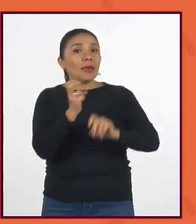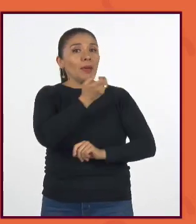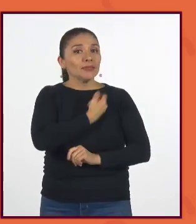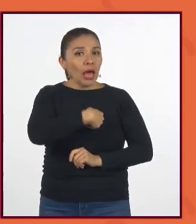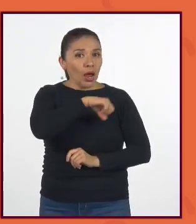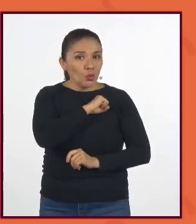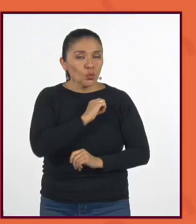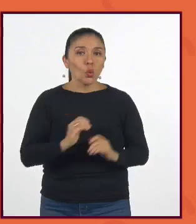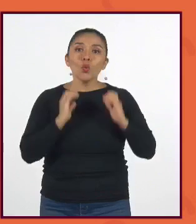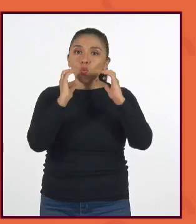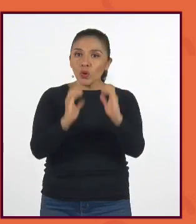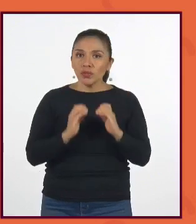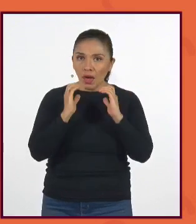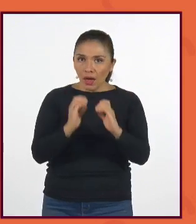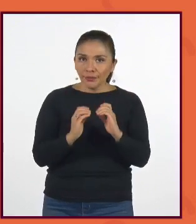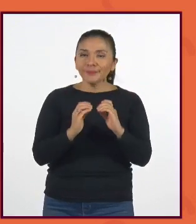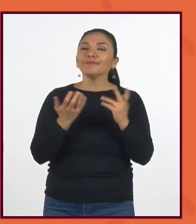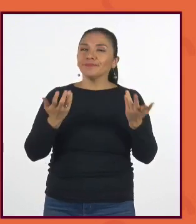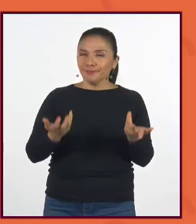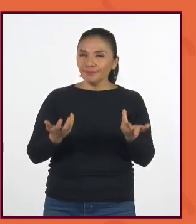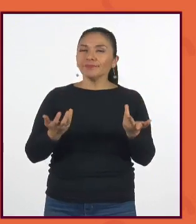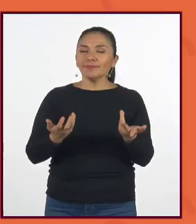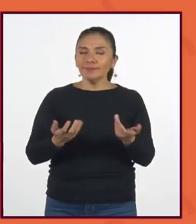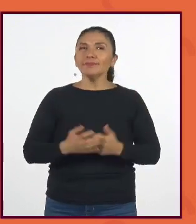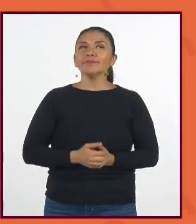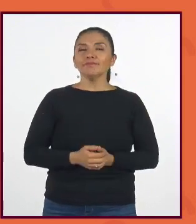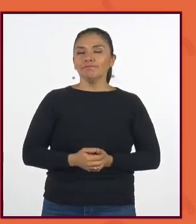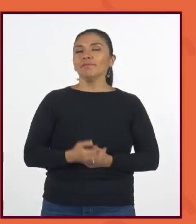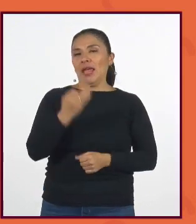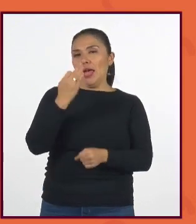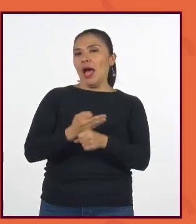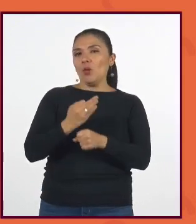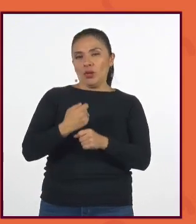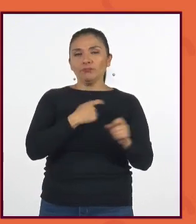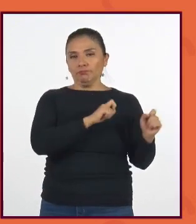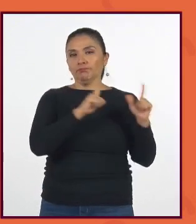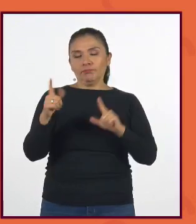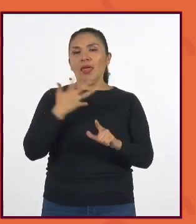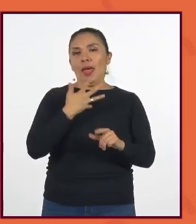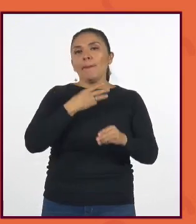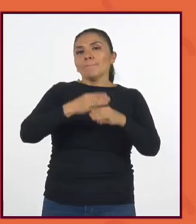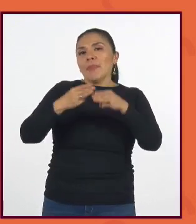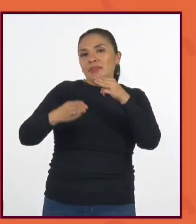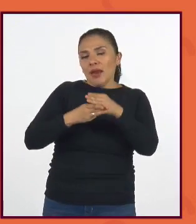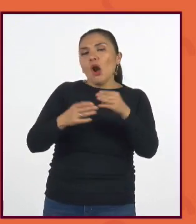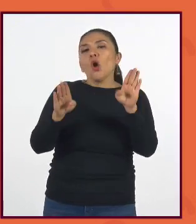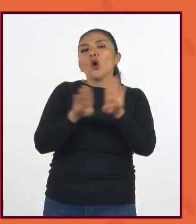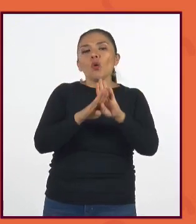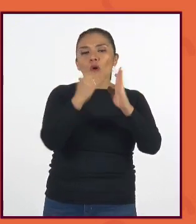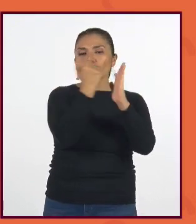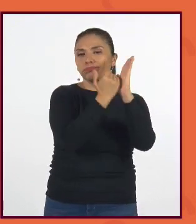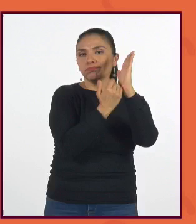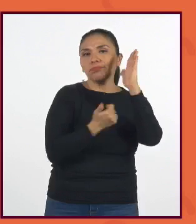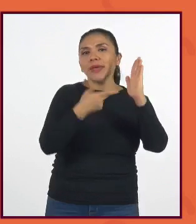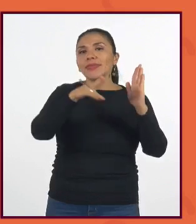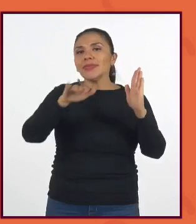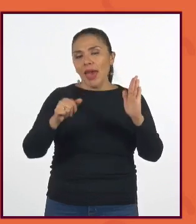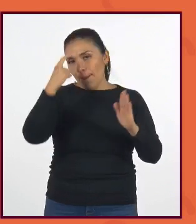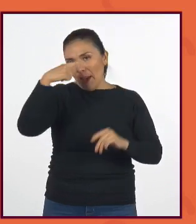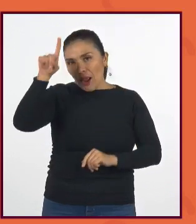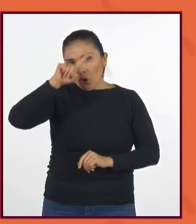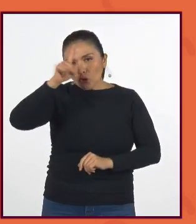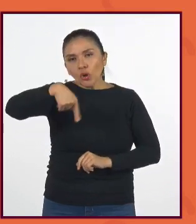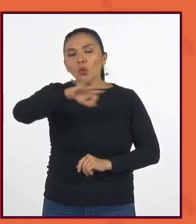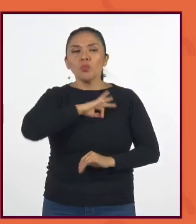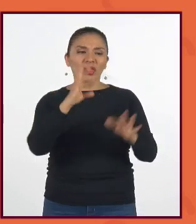como justo les voy a compartir materiales donde vienen algunas guías de cómo hacerlo en el contexto basado